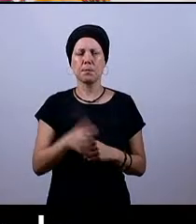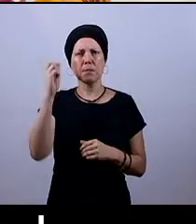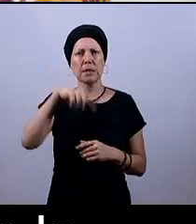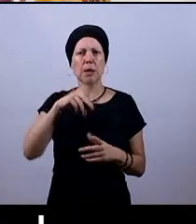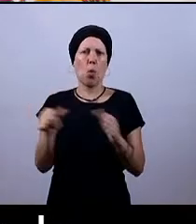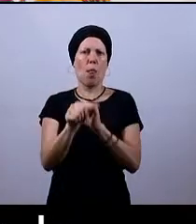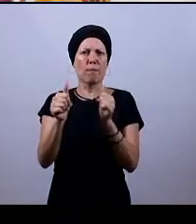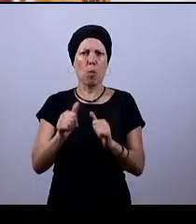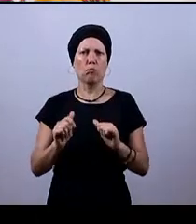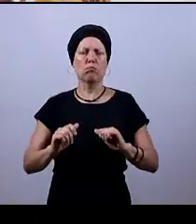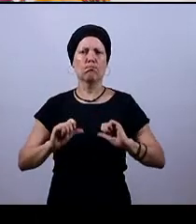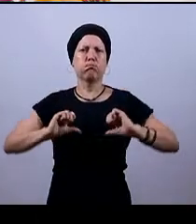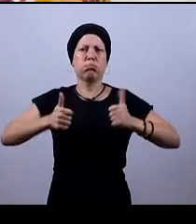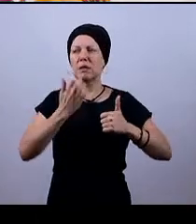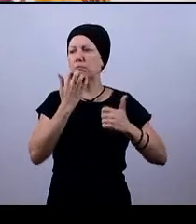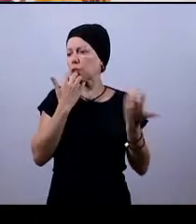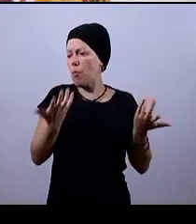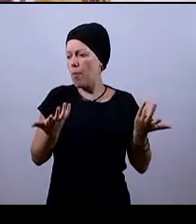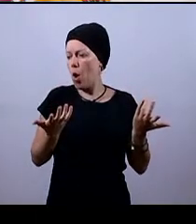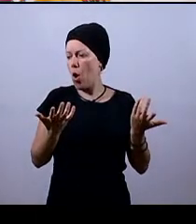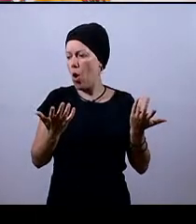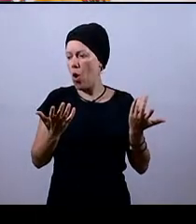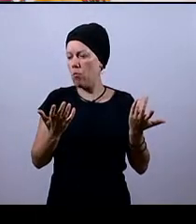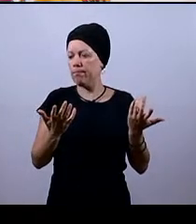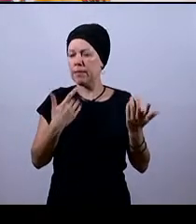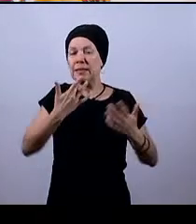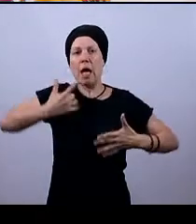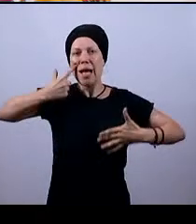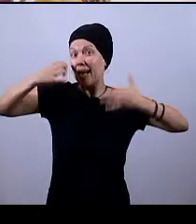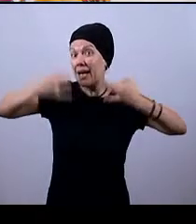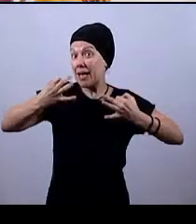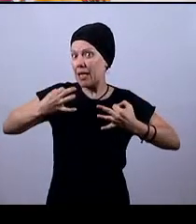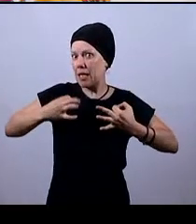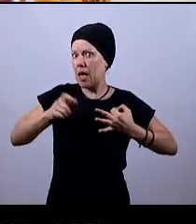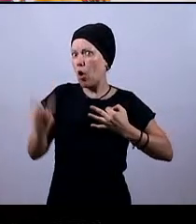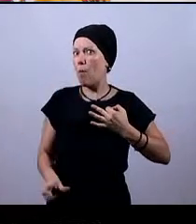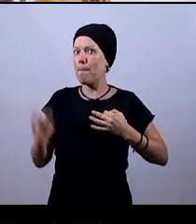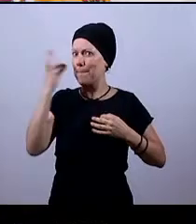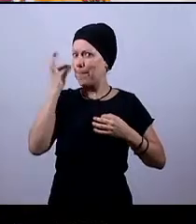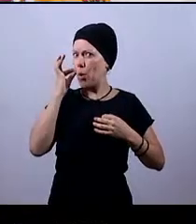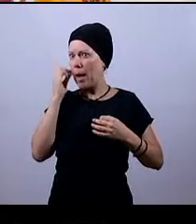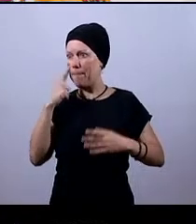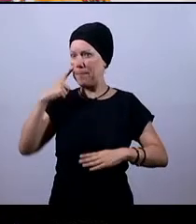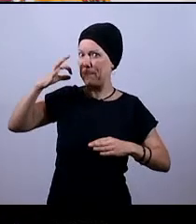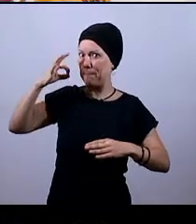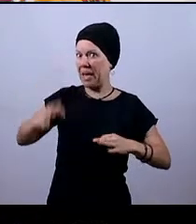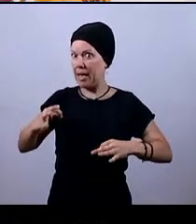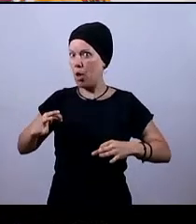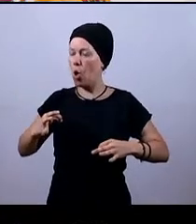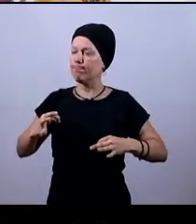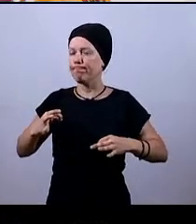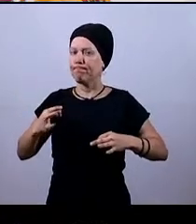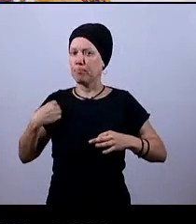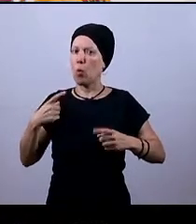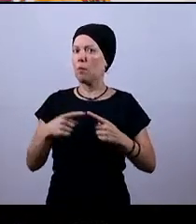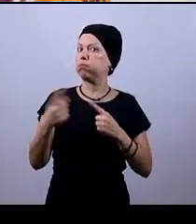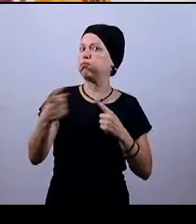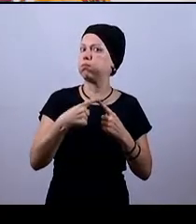se activa cuando existe un riesgo en la seguridad de estas mujeres ante un posible